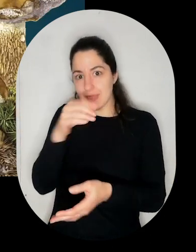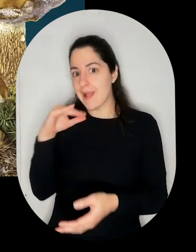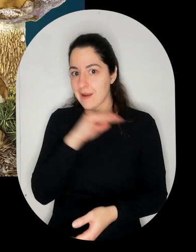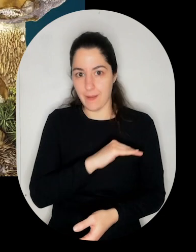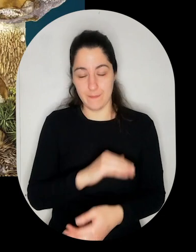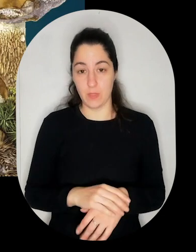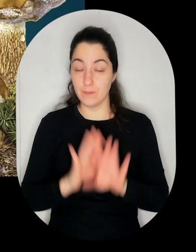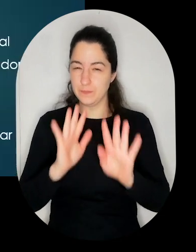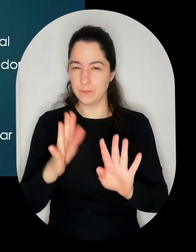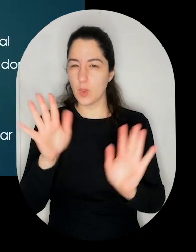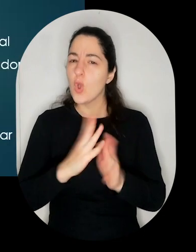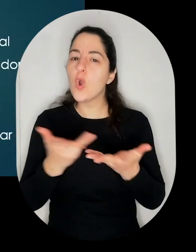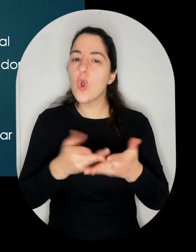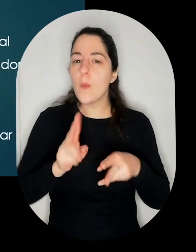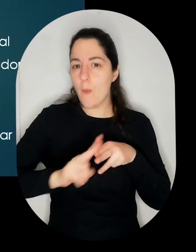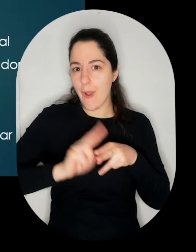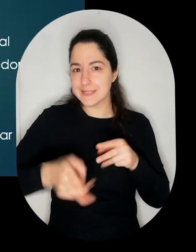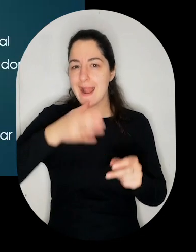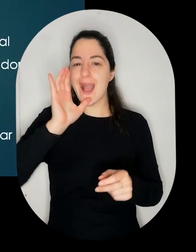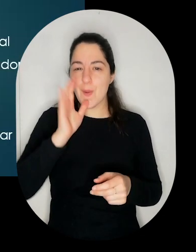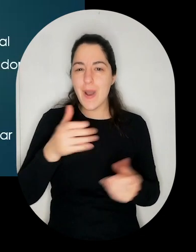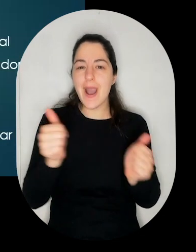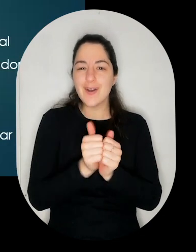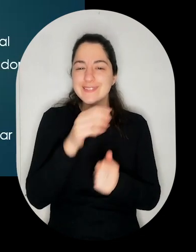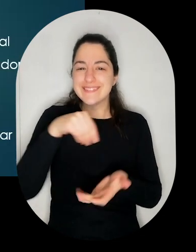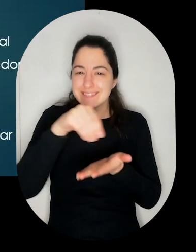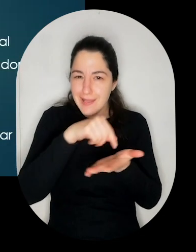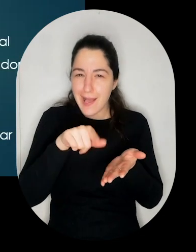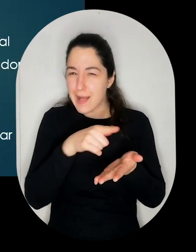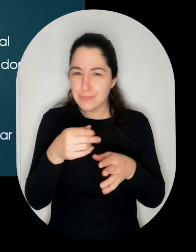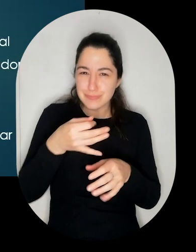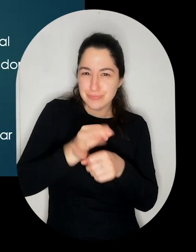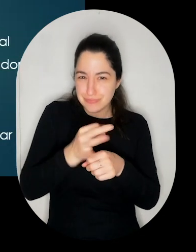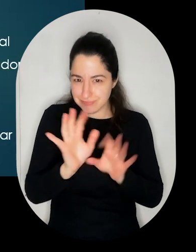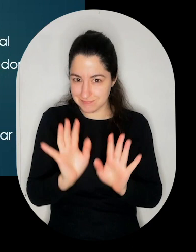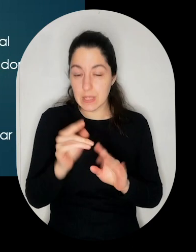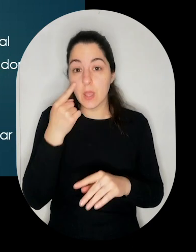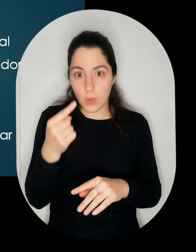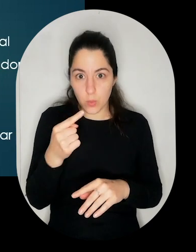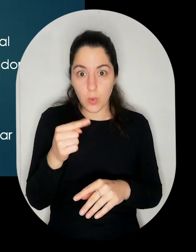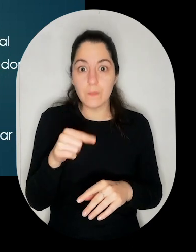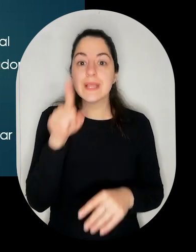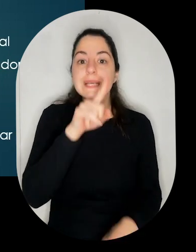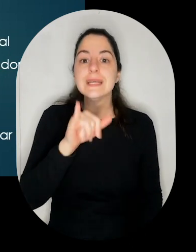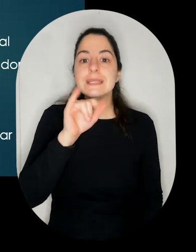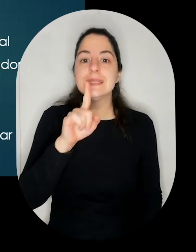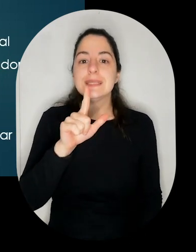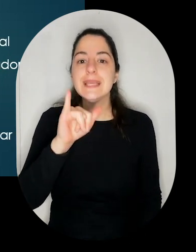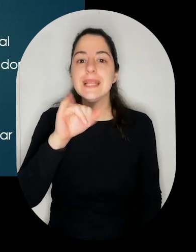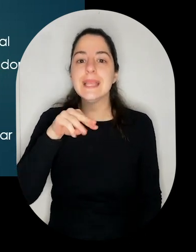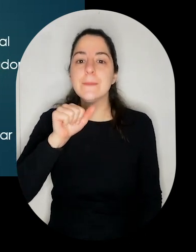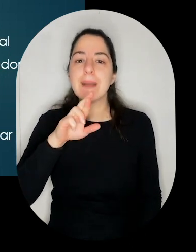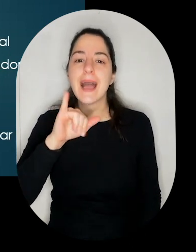médico asistencial. ¿Cómo preparamos este antídoto primario? Vamos a encontrar silimarina y ocubina en dos plantas que son muy